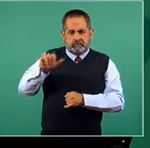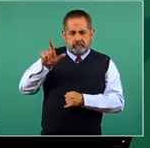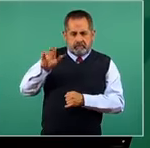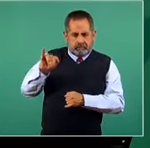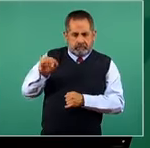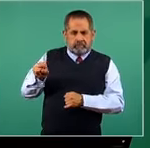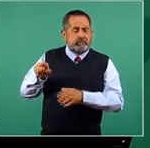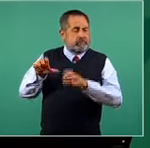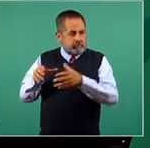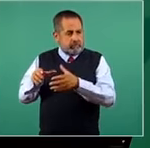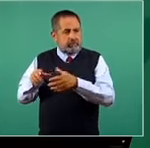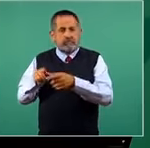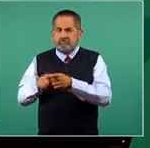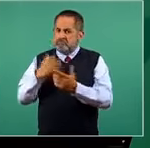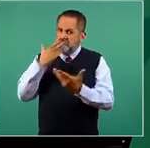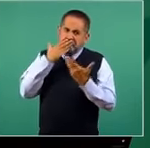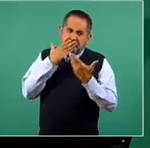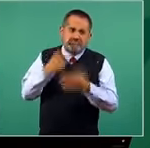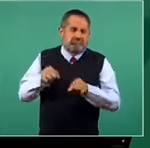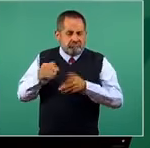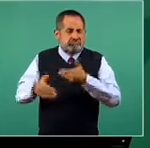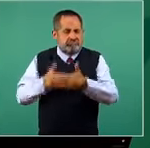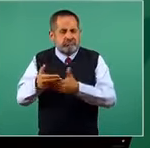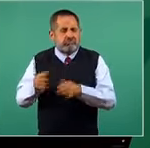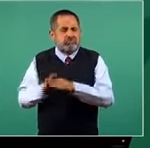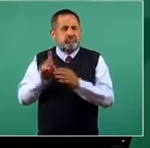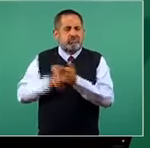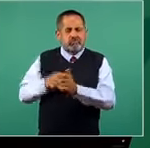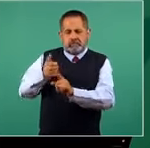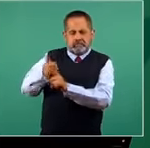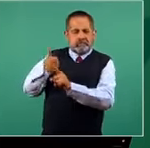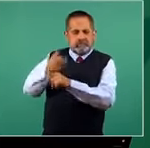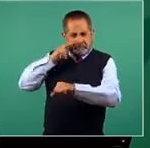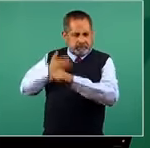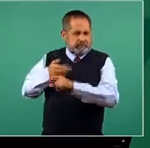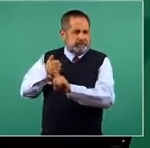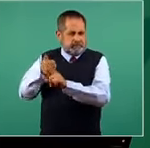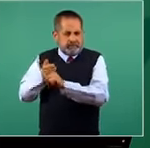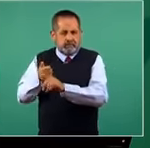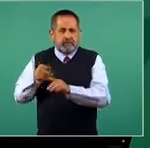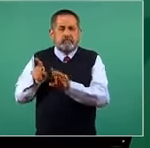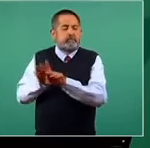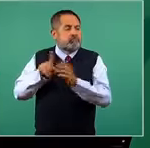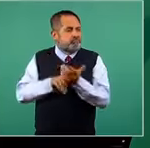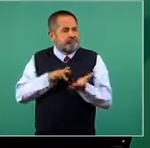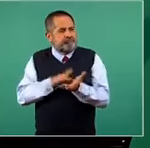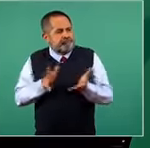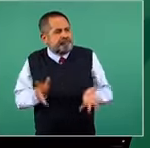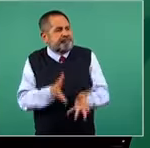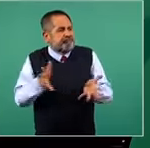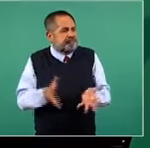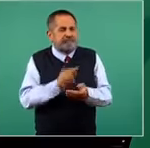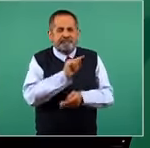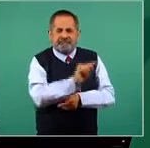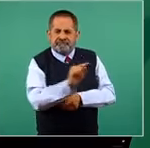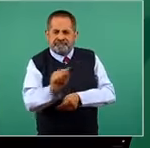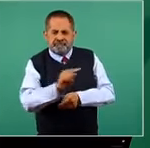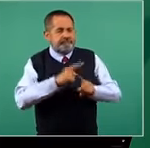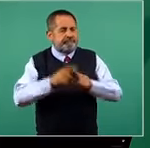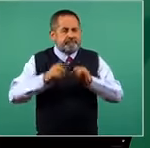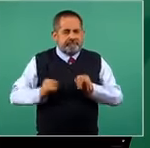papel muy sobresaliente, no solo en lo que le toca hacer de manera directa, sino en estimular que en las